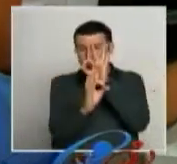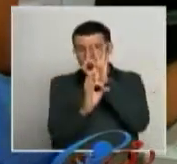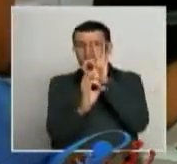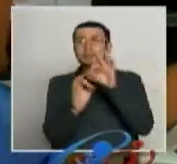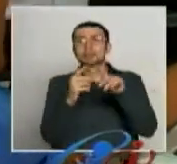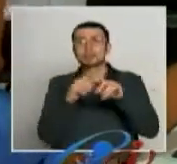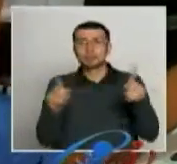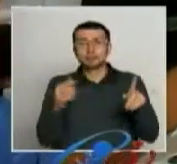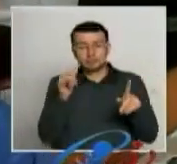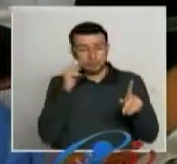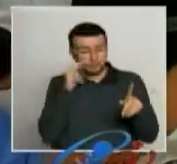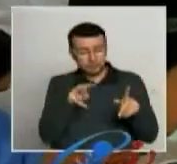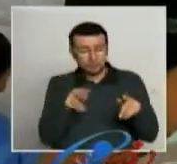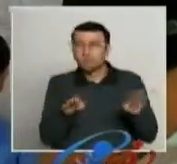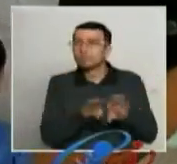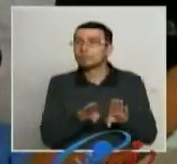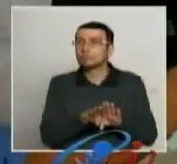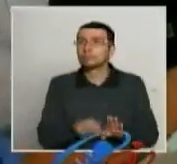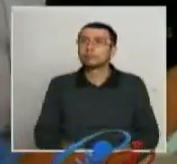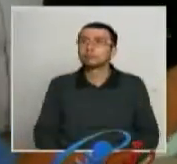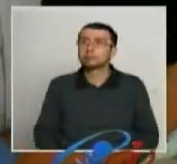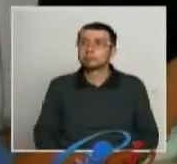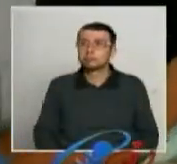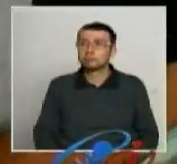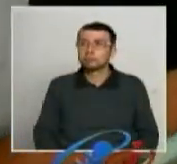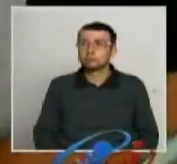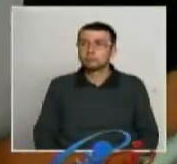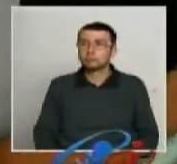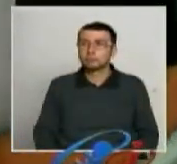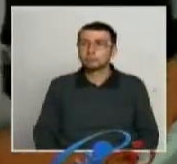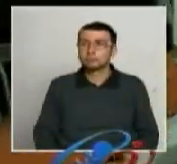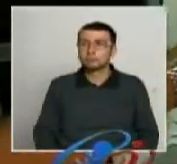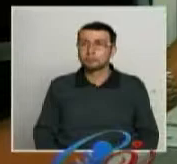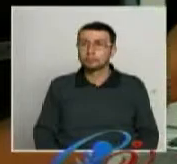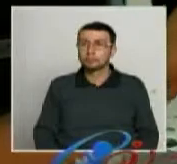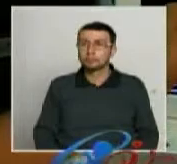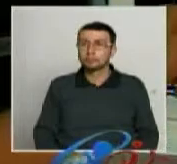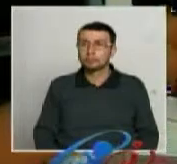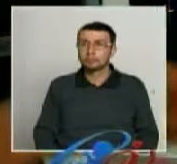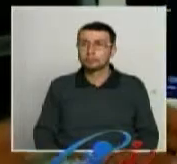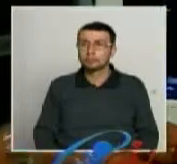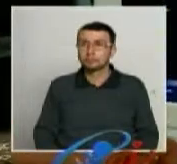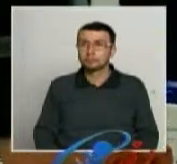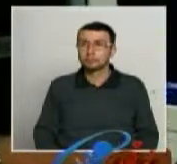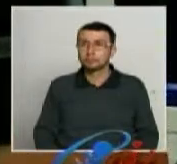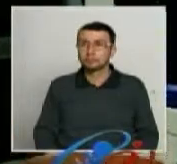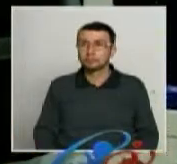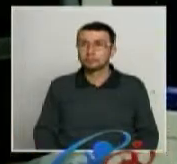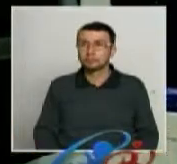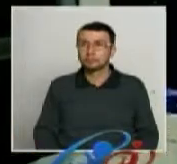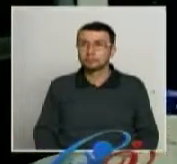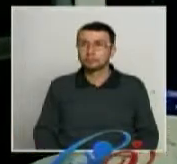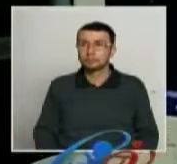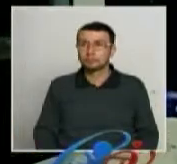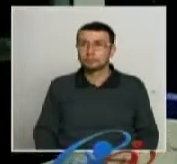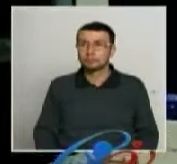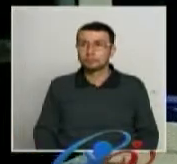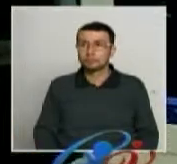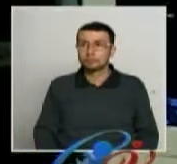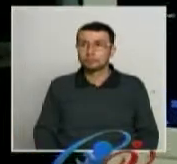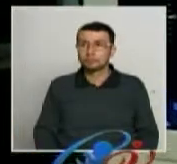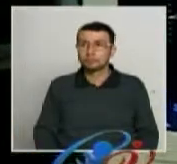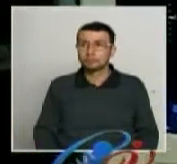vemos en un corte transversal es como si viéramos los tubos de frente, se ve redondos. Aquí en el